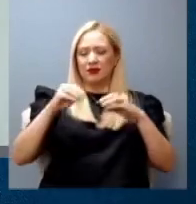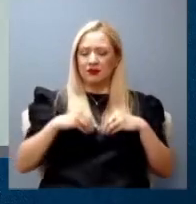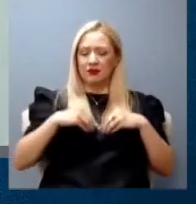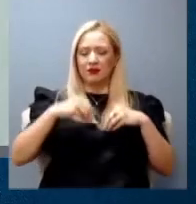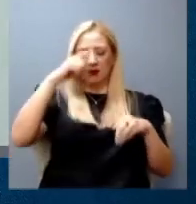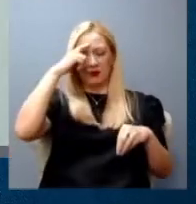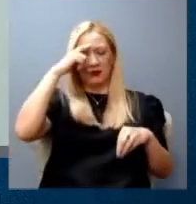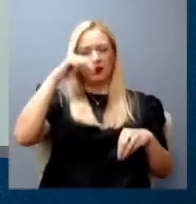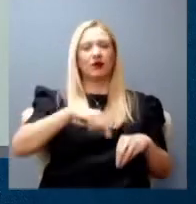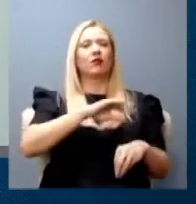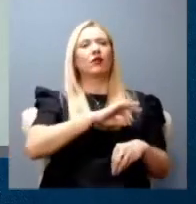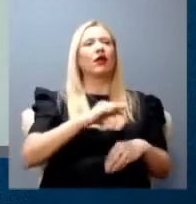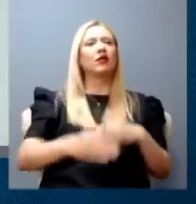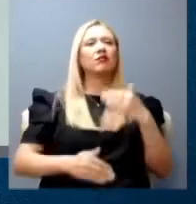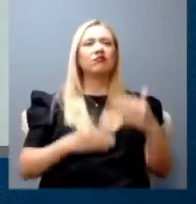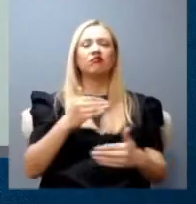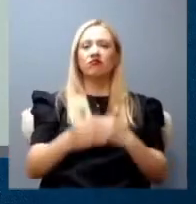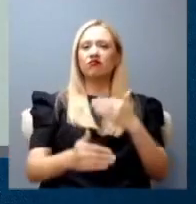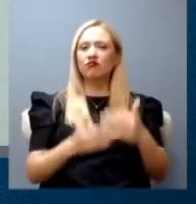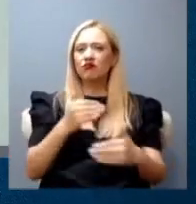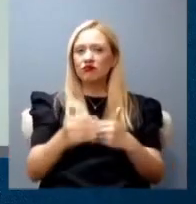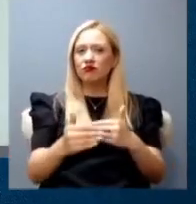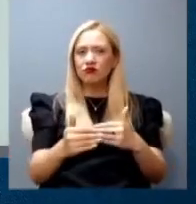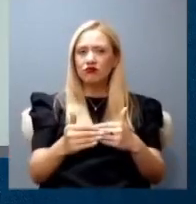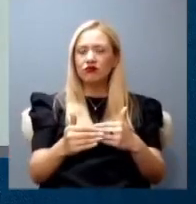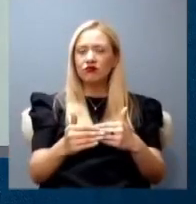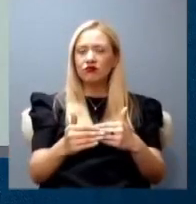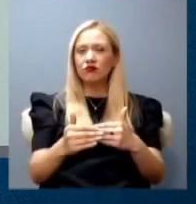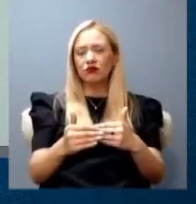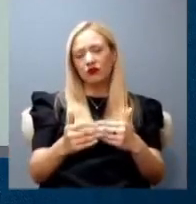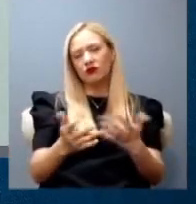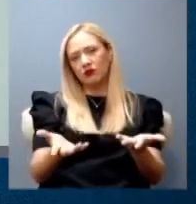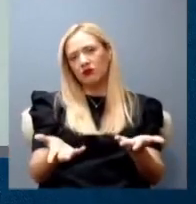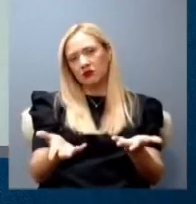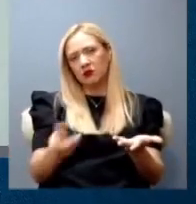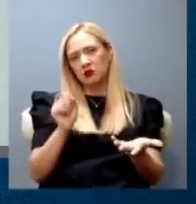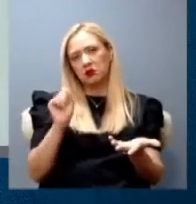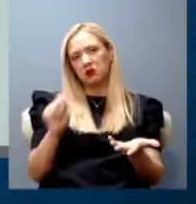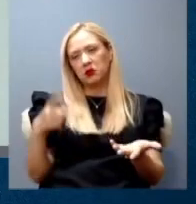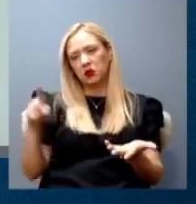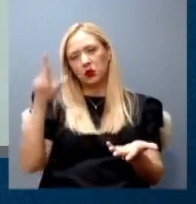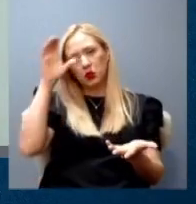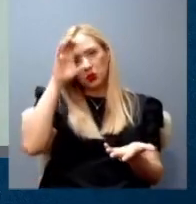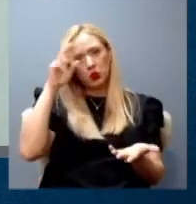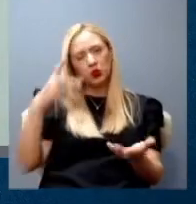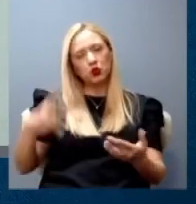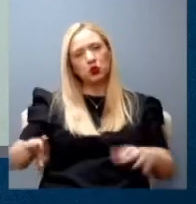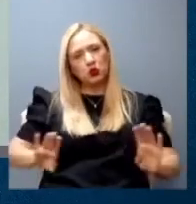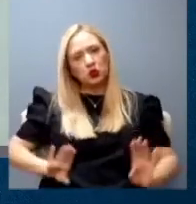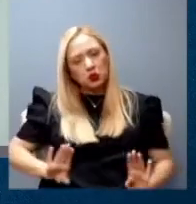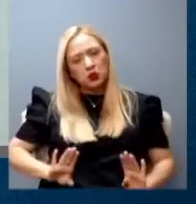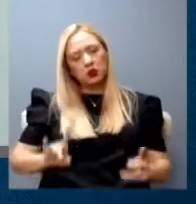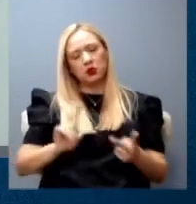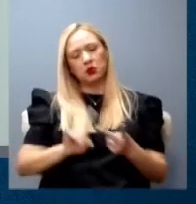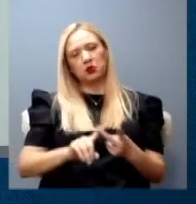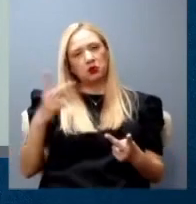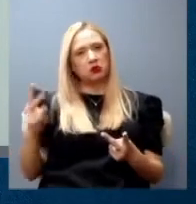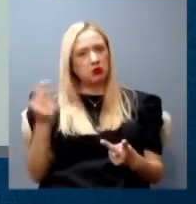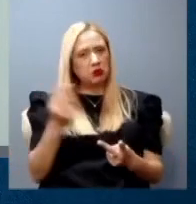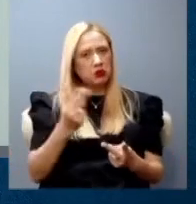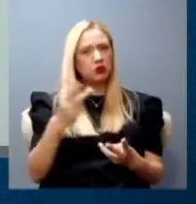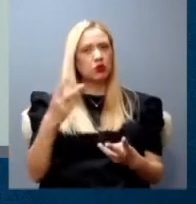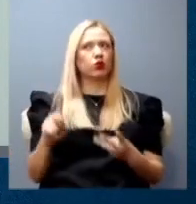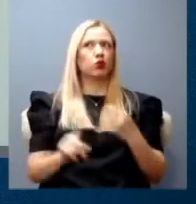generar un proceso de transicionalidad de acuerdo a su propia cultura, de acuerdo a sus propias necesidades y a sus propios